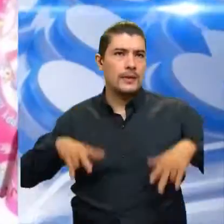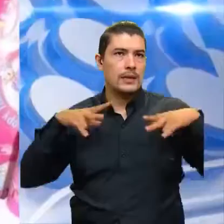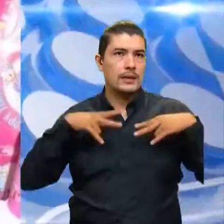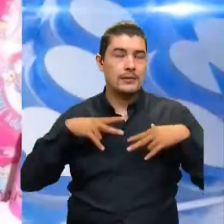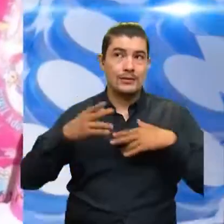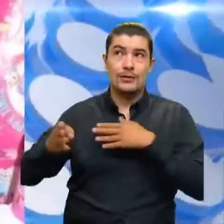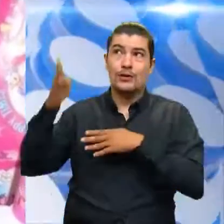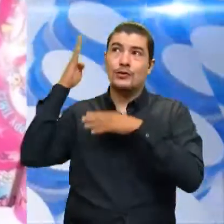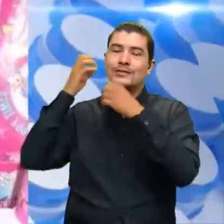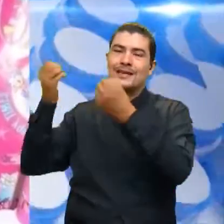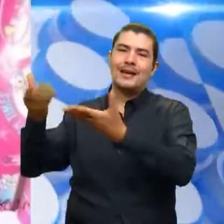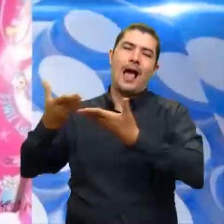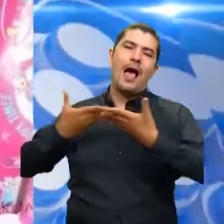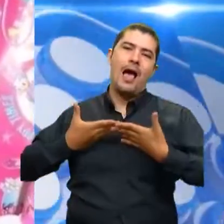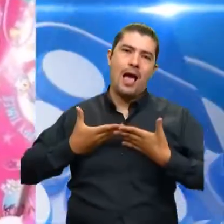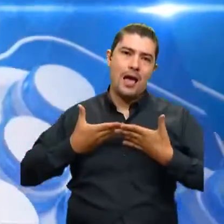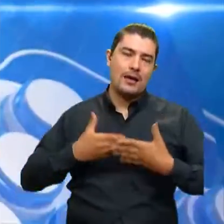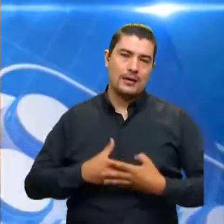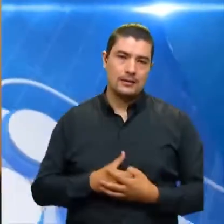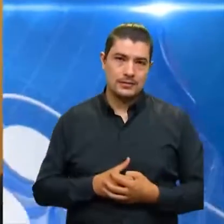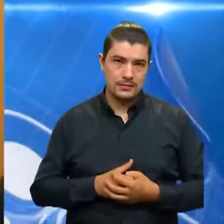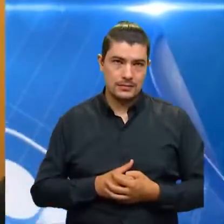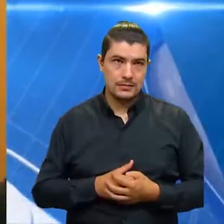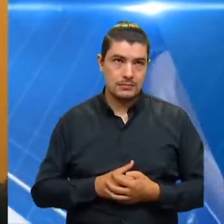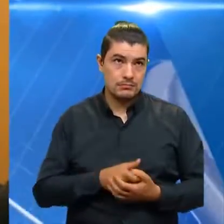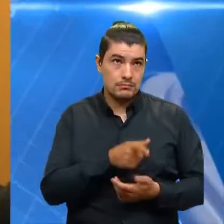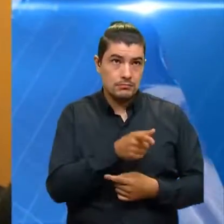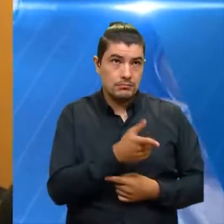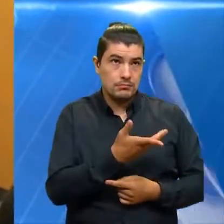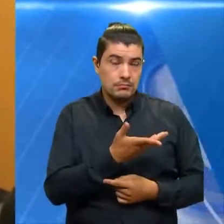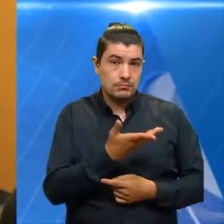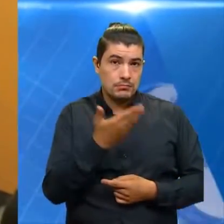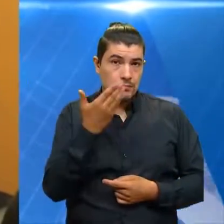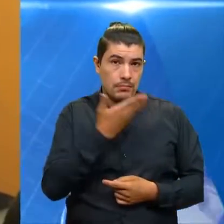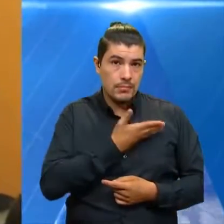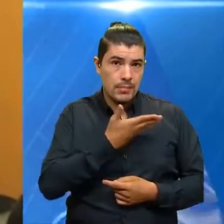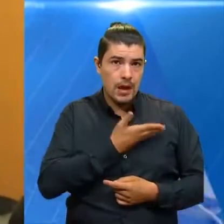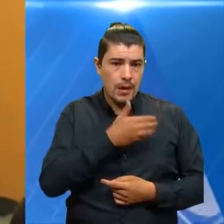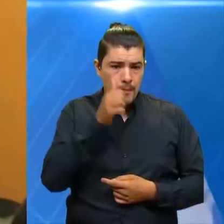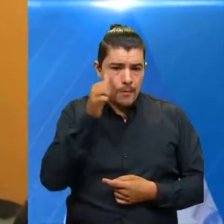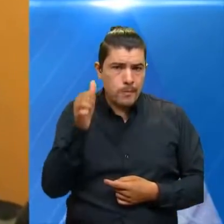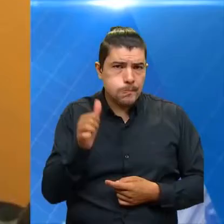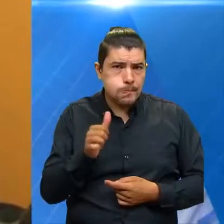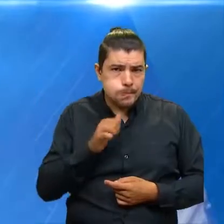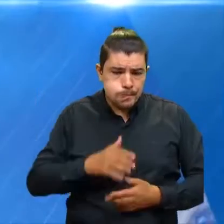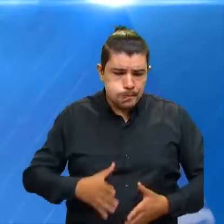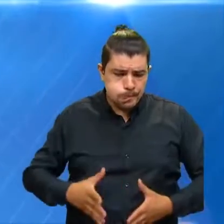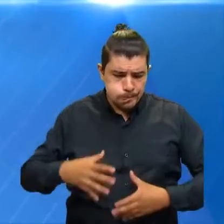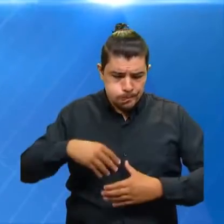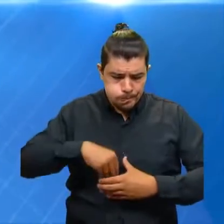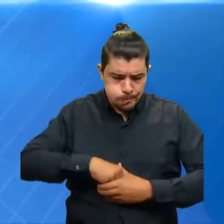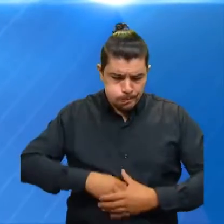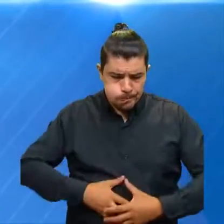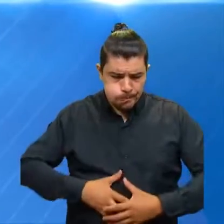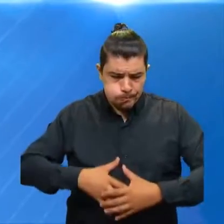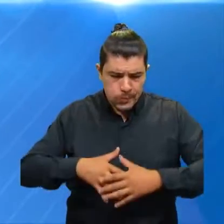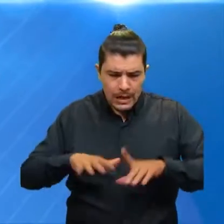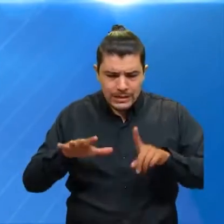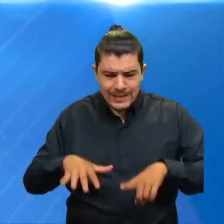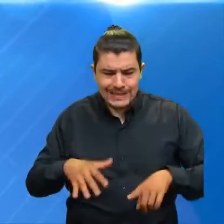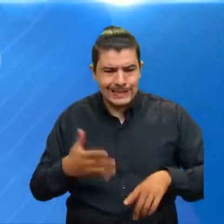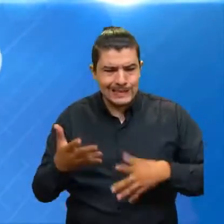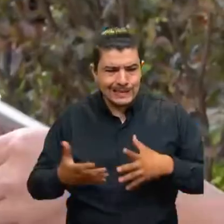de Dios, Janet asegura que pese a las pocas semanas de gestación que han tenido sus bebés dentro del vientre, son niños